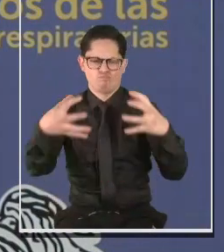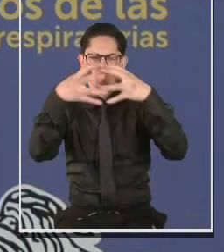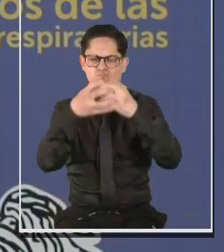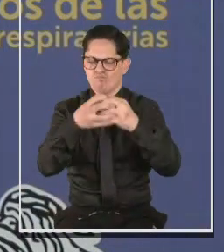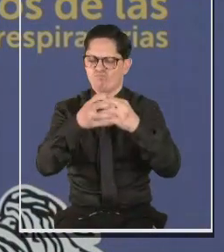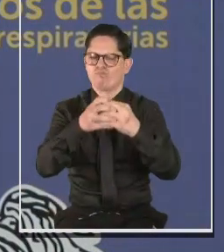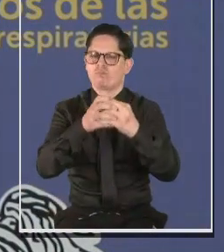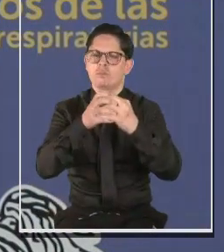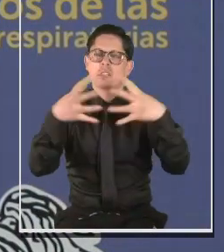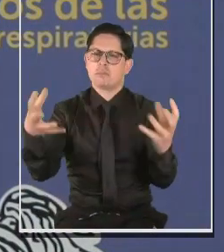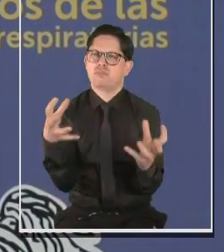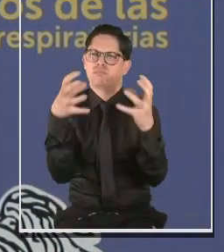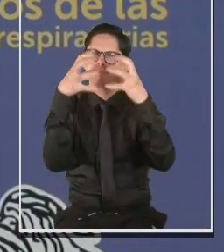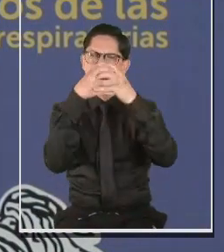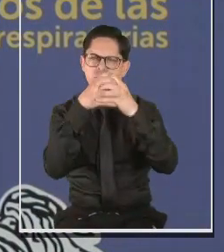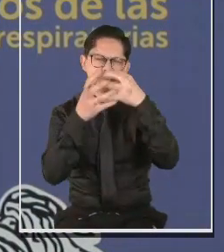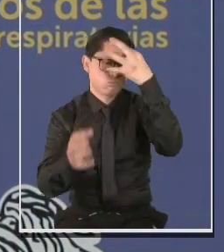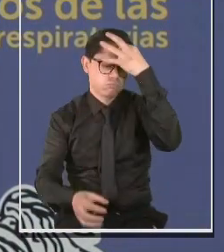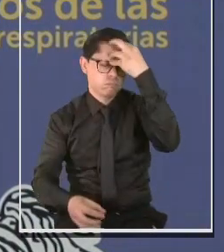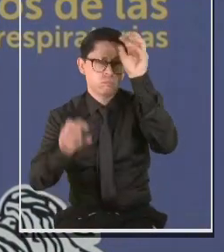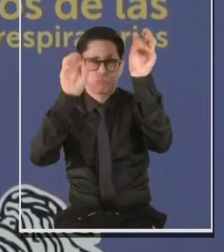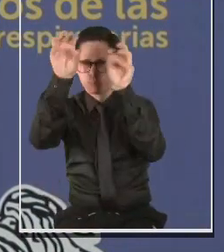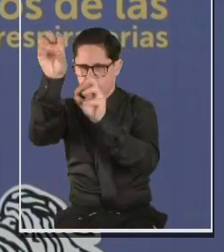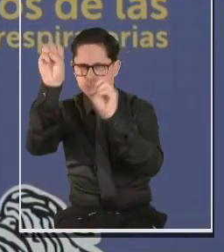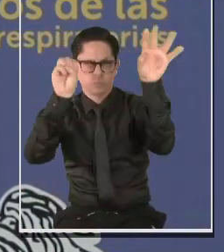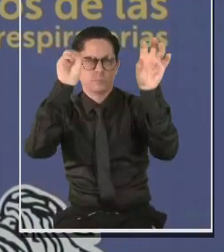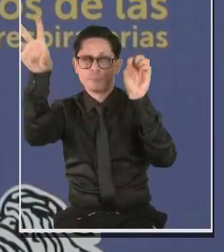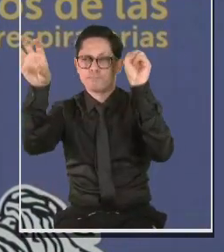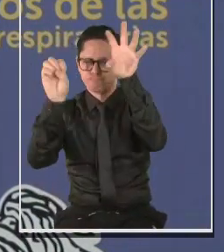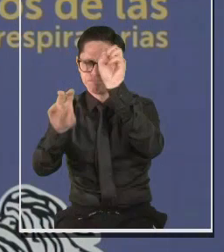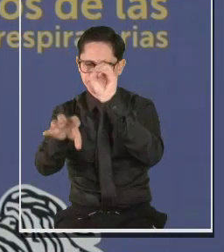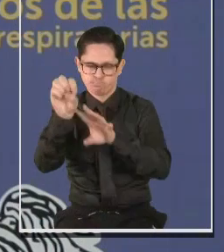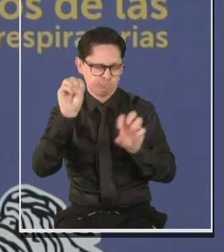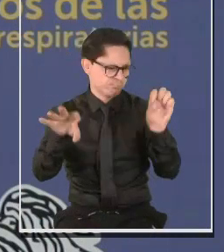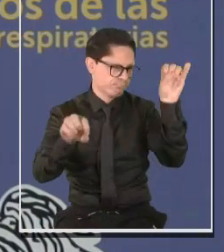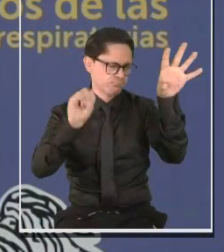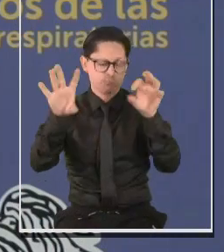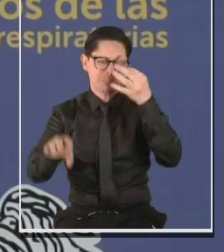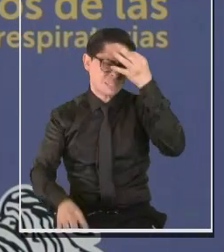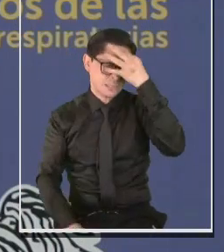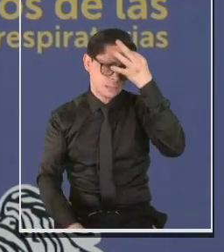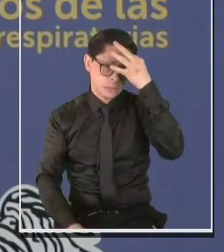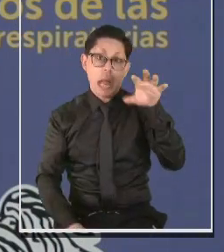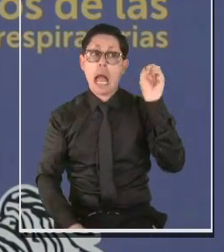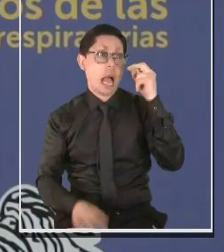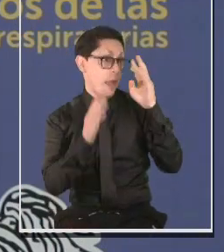alerta temprana a los síntomas y signos que son importantes de estar atentos